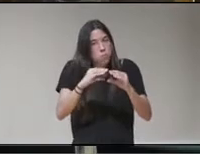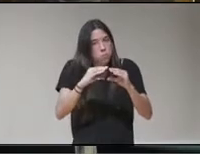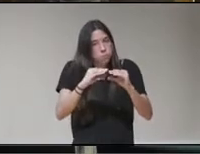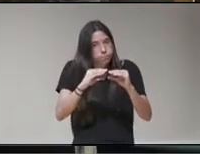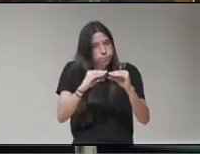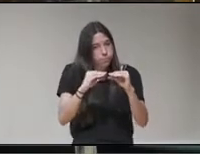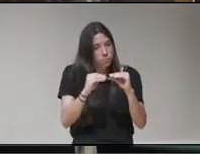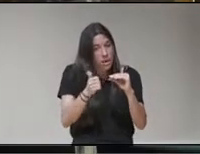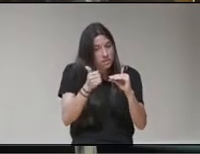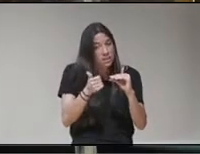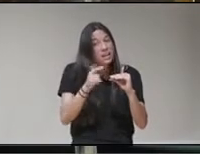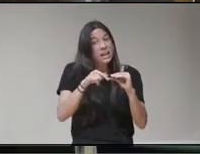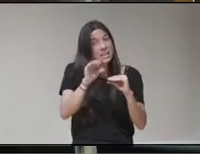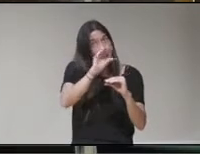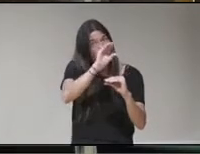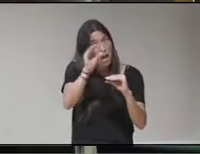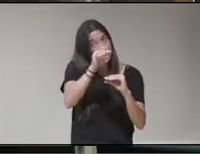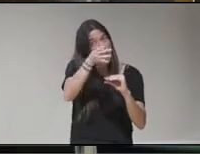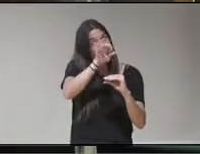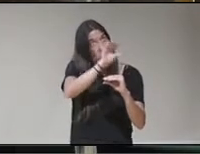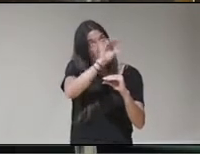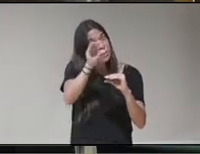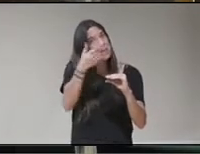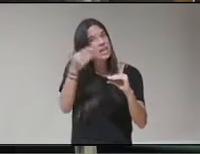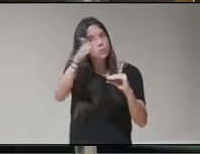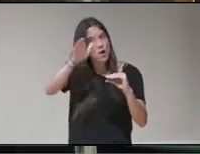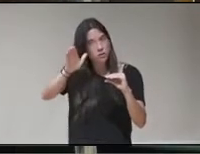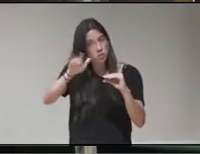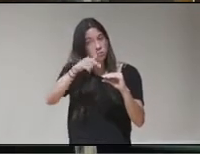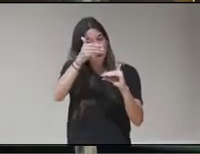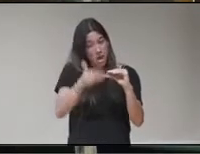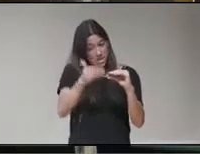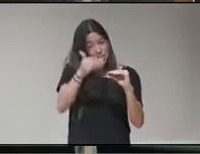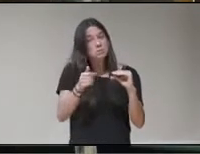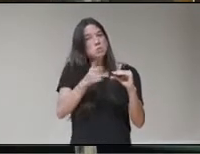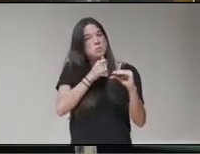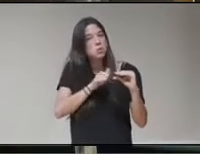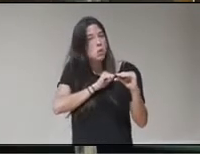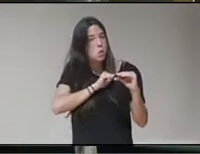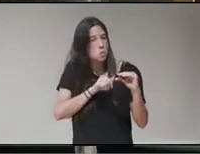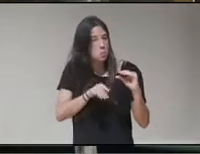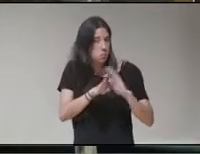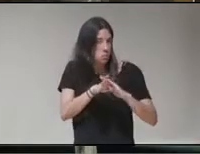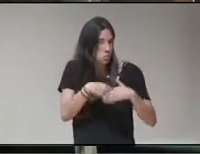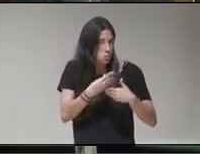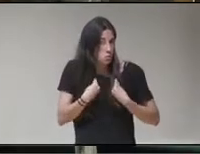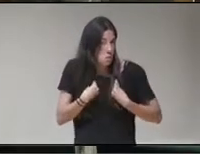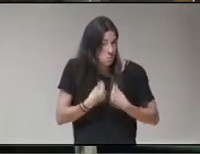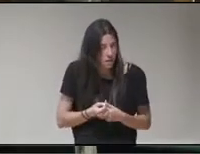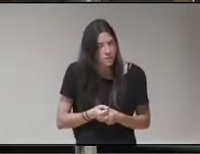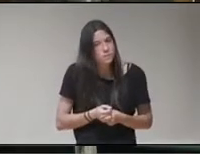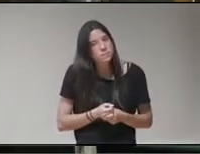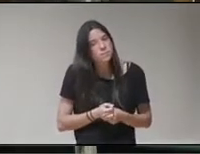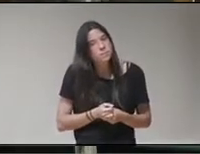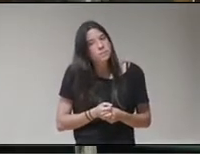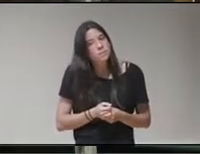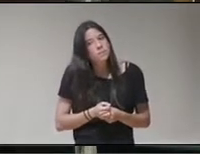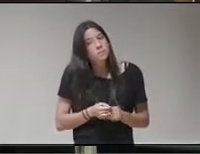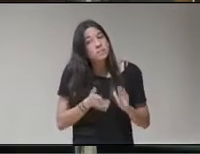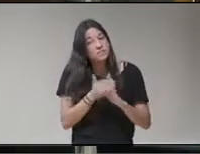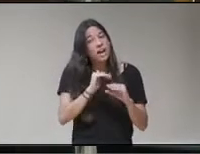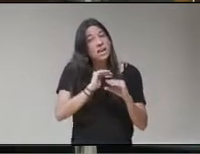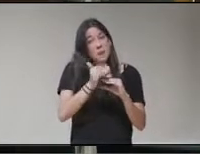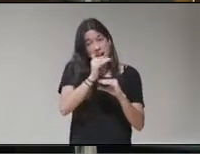y las que están arriba del todo se han muerto. De tal manera entonces que tenemos dos barreras al ácido láctico. Por un lado,